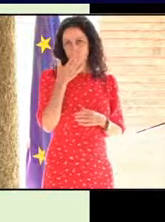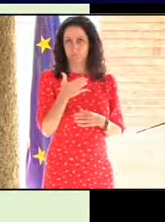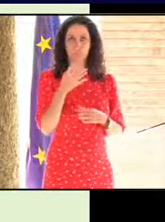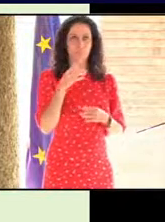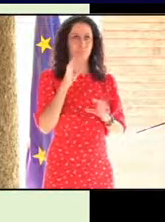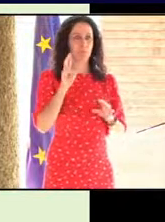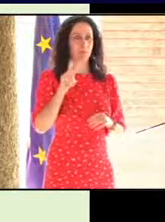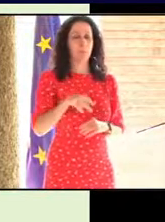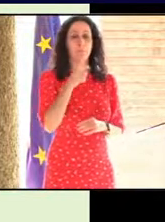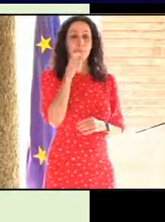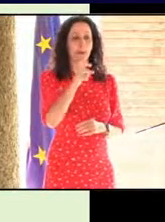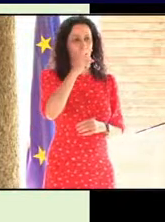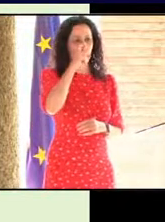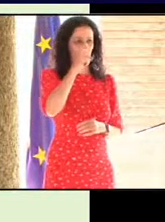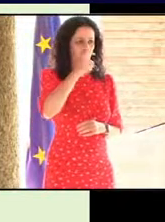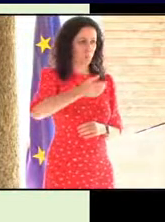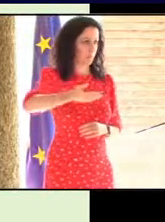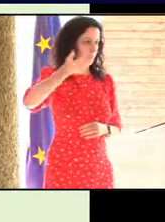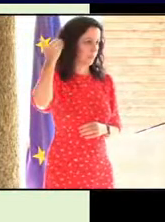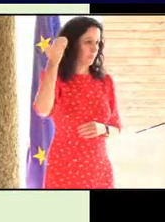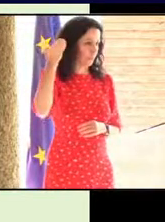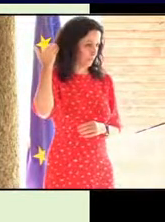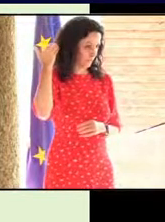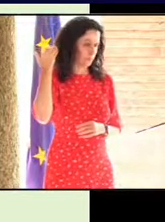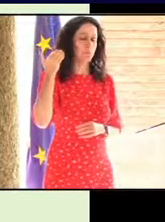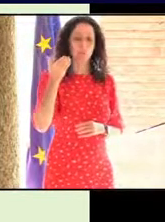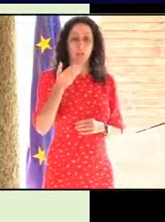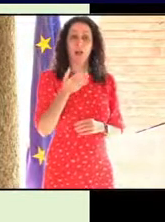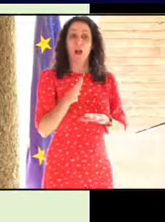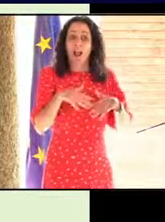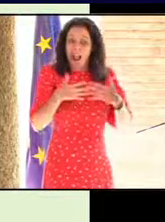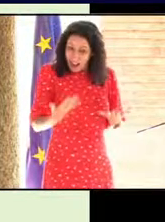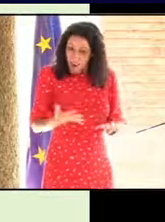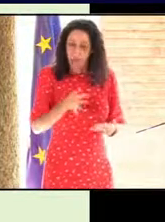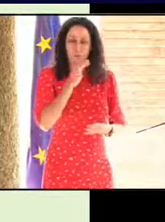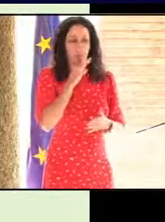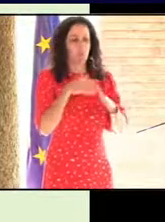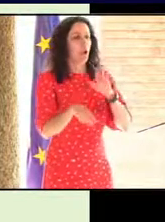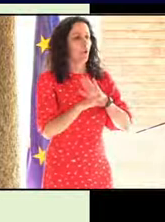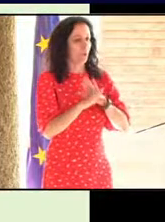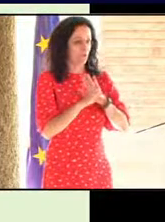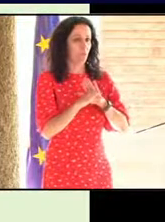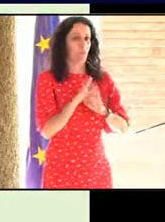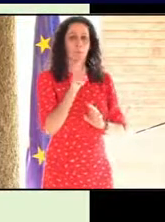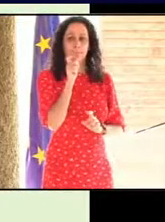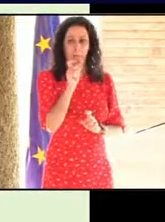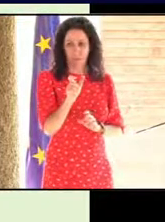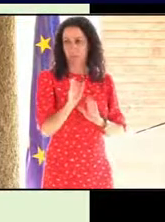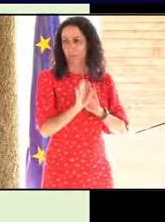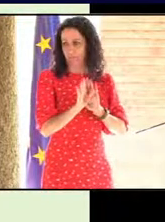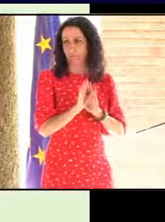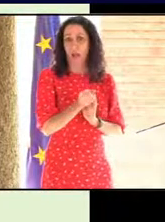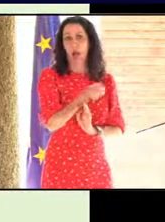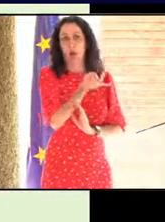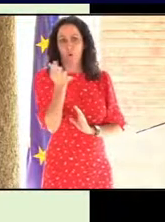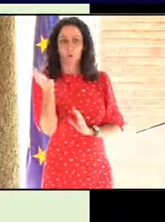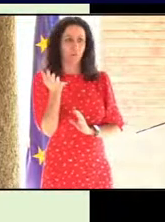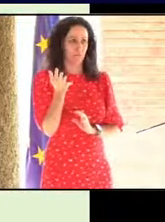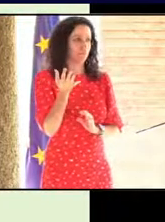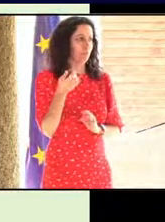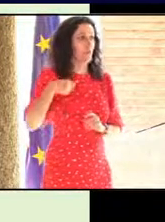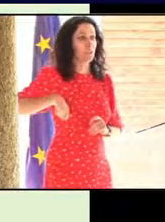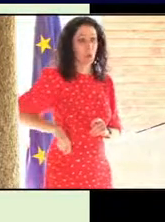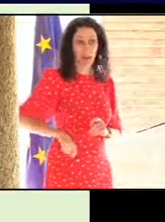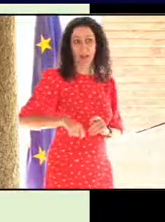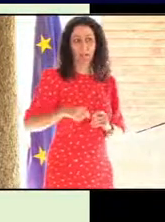bueno esta palabra sinceramente es una palabra que se utilizaba desde hace mucho tiempo y es muy antigua Aún se sigue